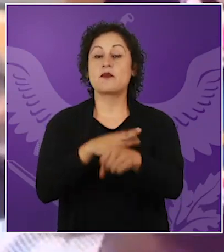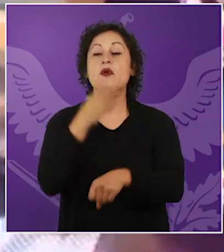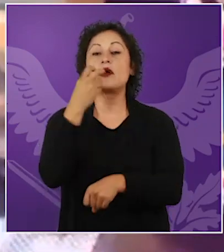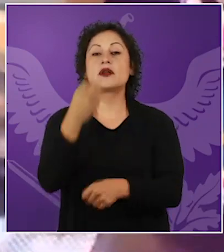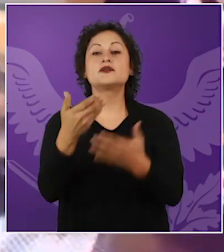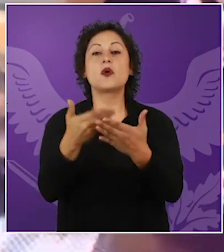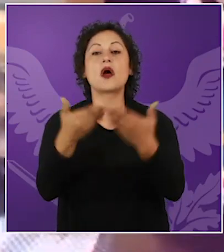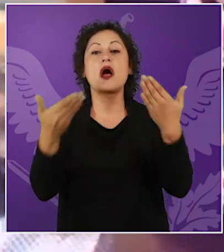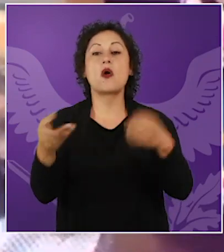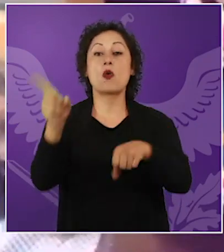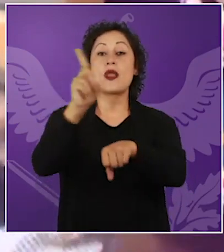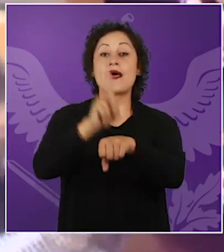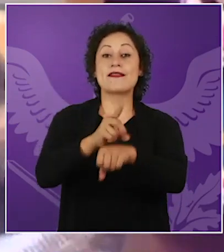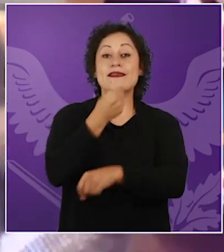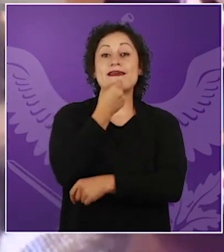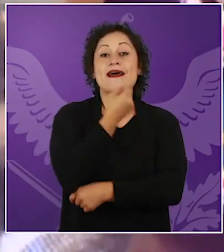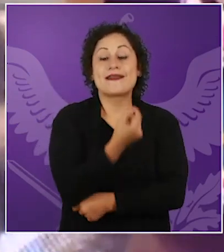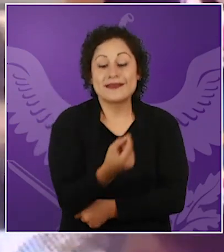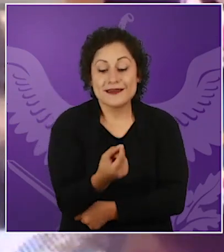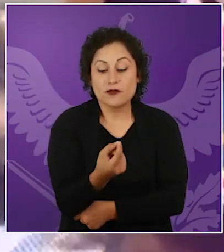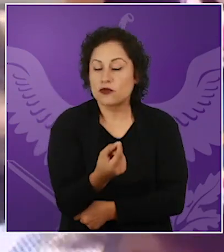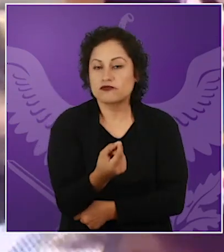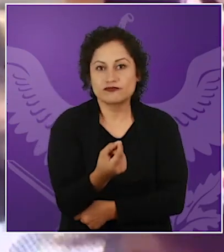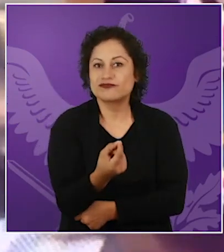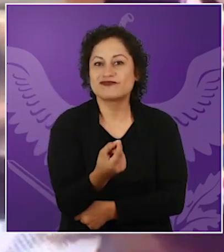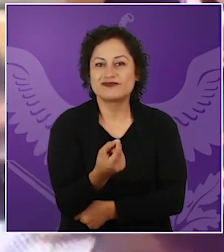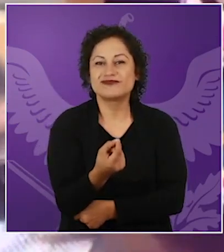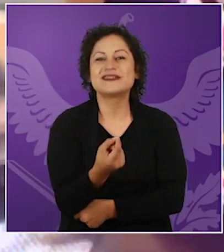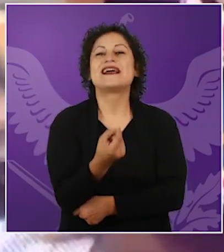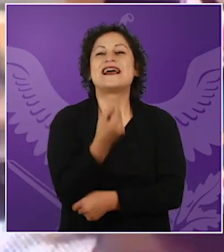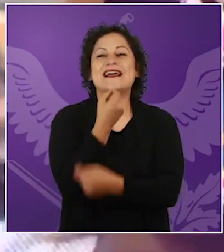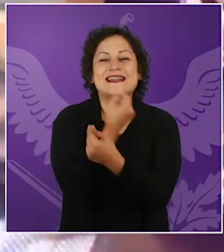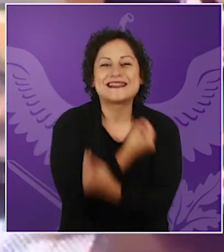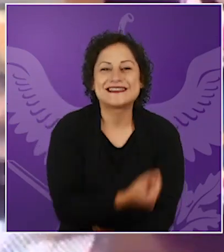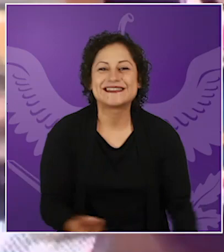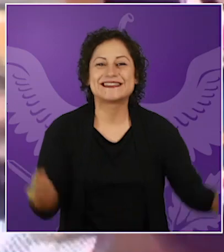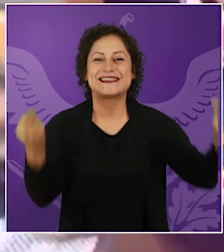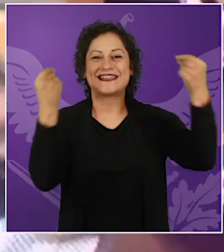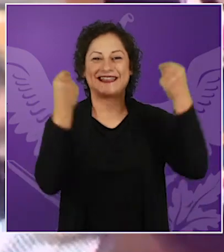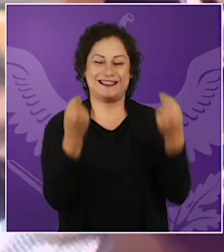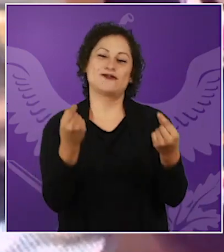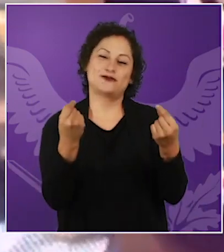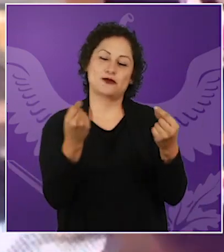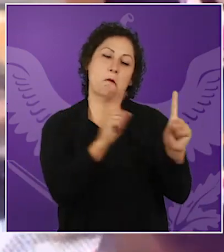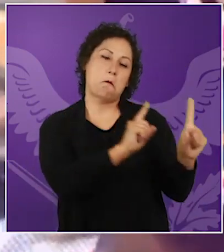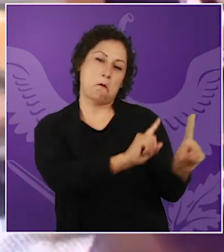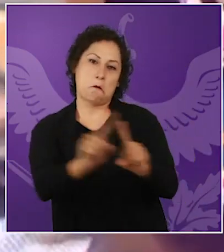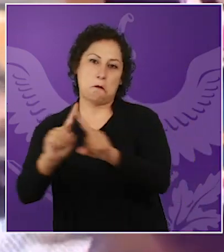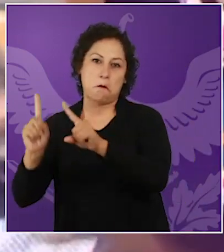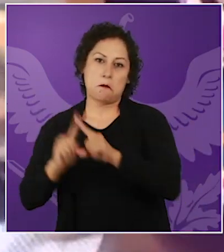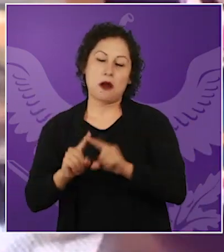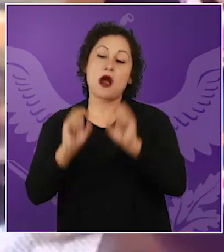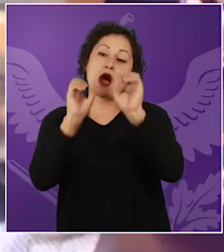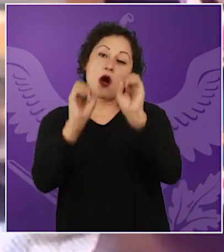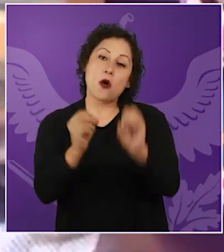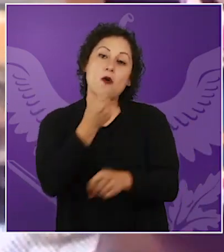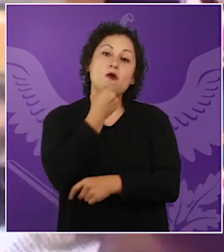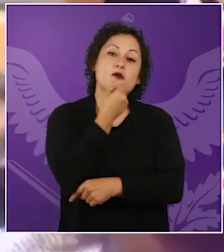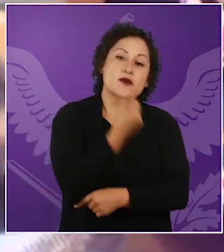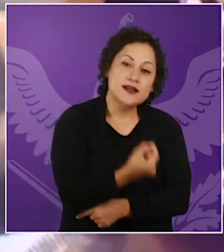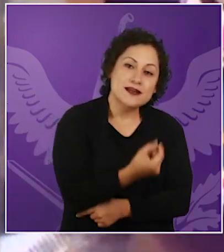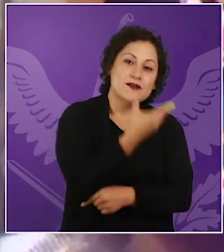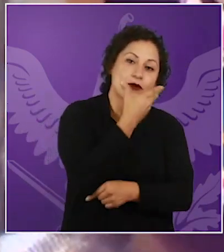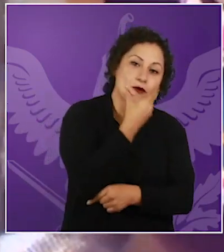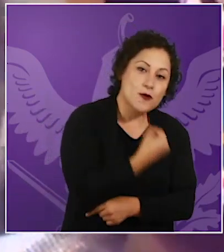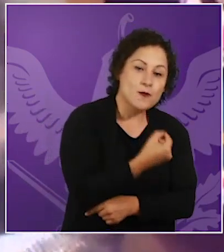del Niño, sino del Día de las Infancias o del Día del Niño,